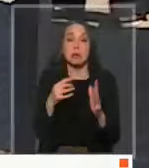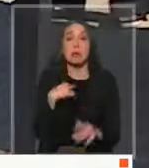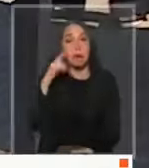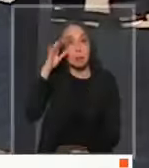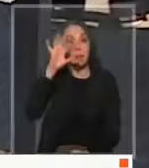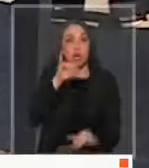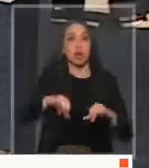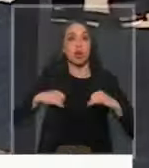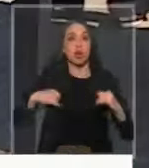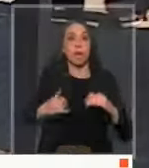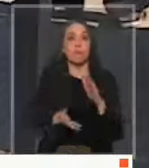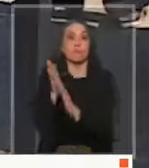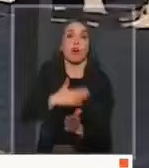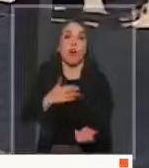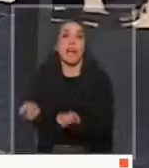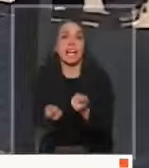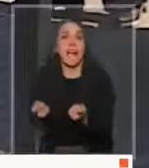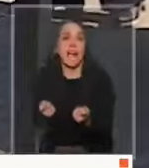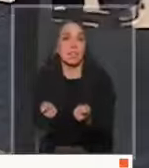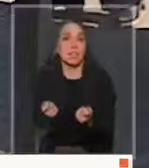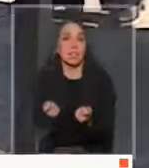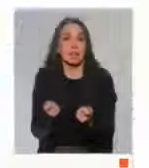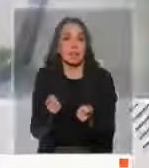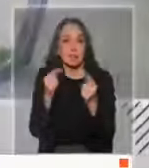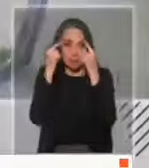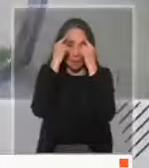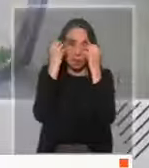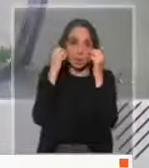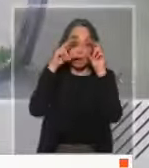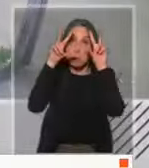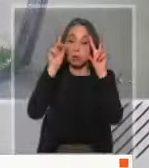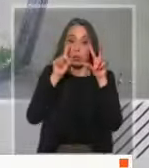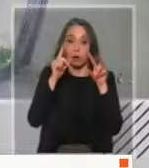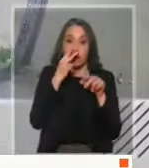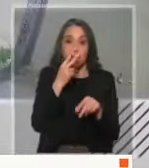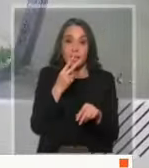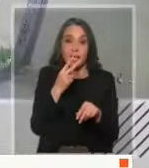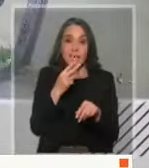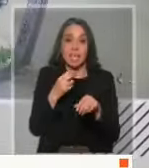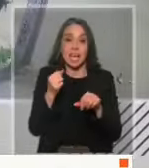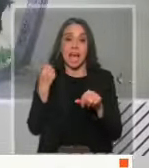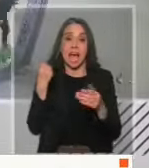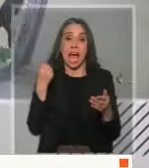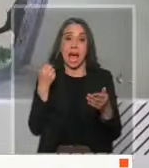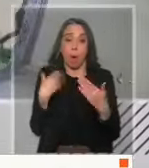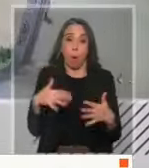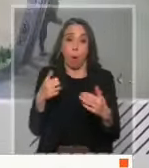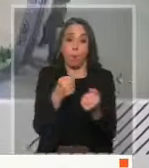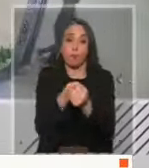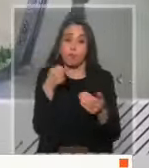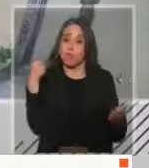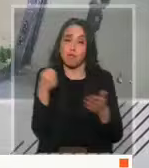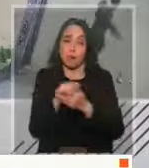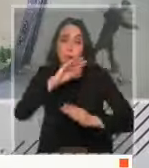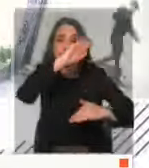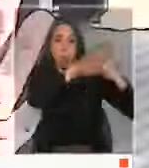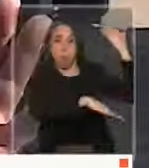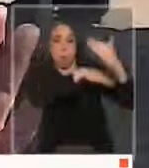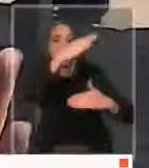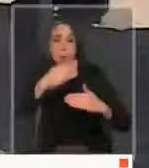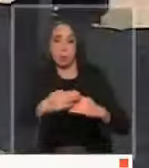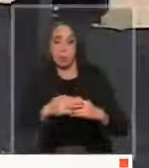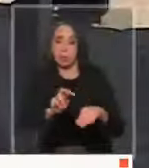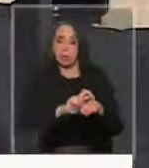que estos jóvenes venían de un carrete y no venían en su sano juicio, porque para tener el accidente que tuvieron de esa magnitud y salieron vivito y coleando del